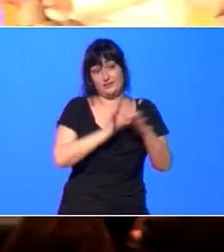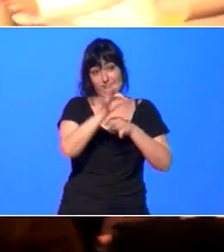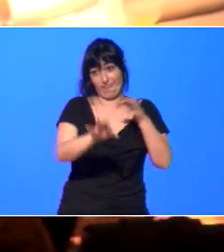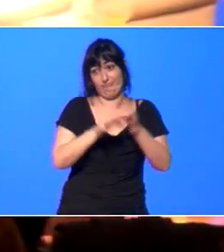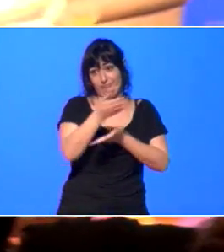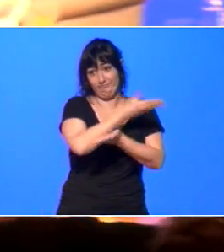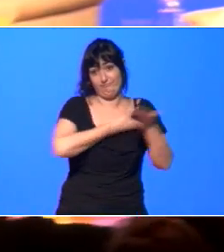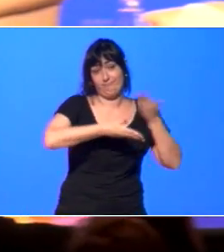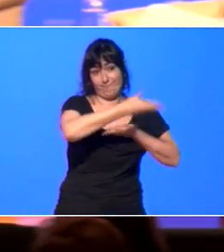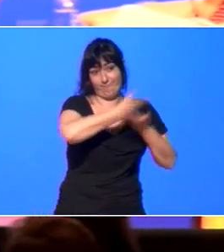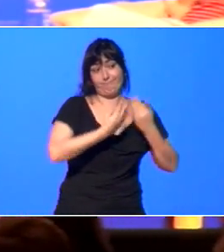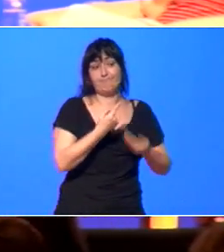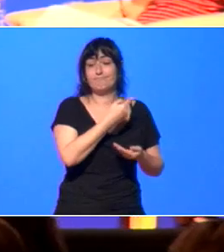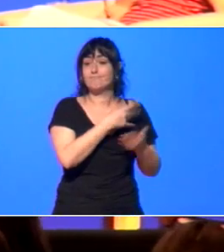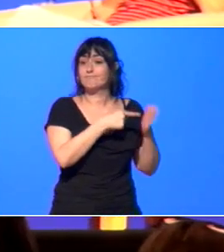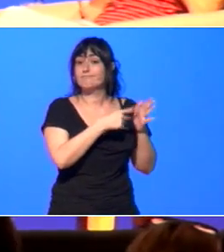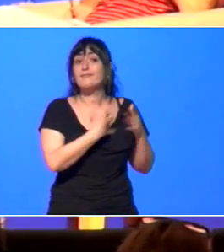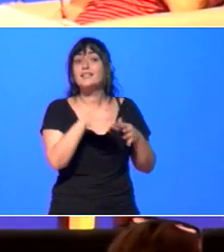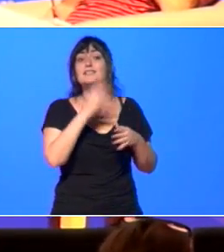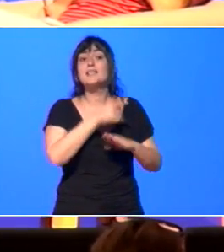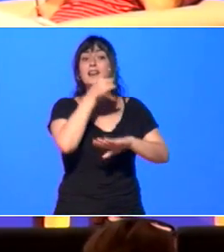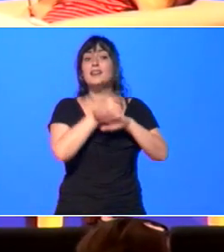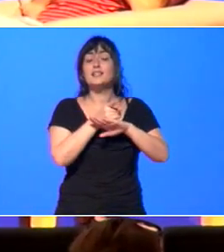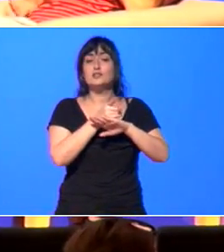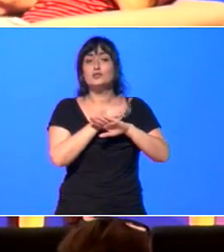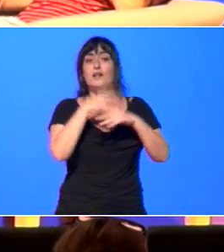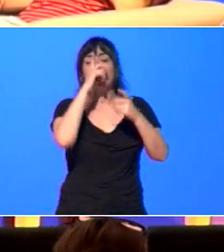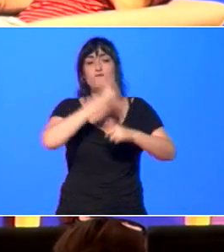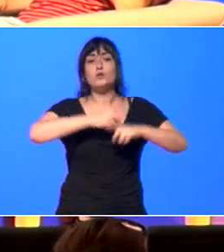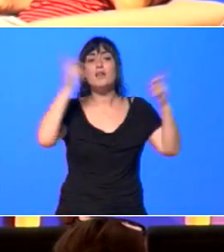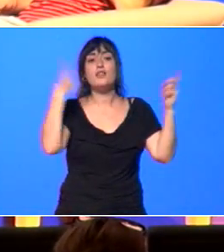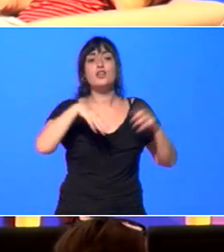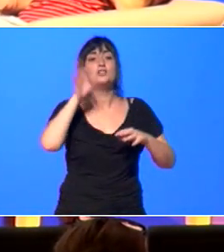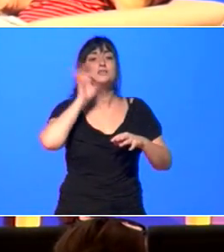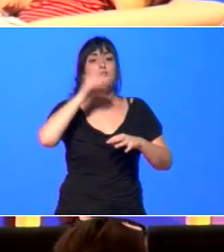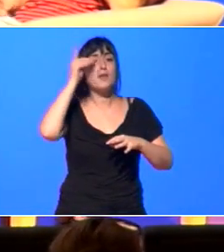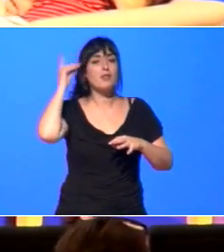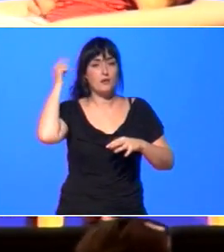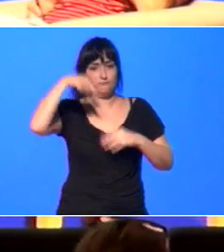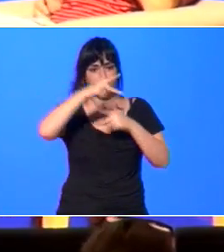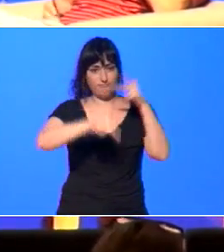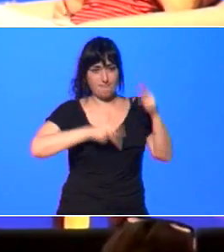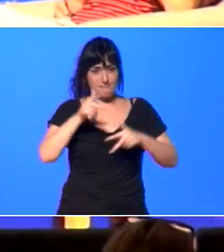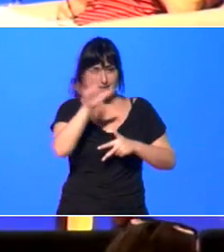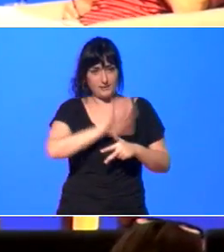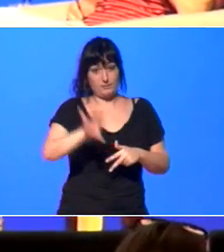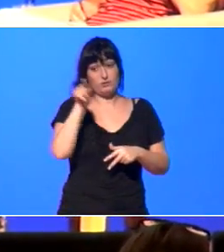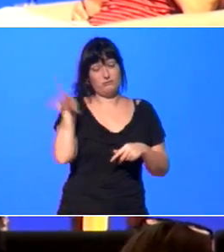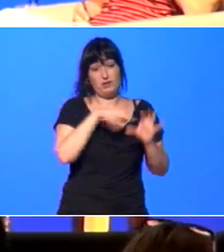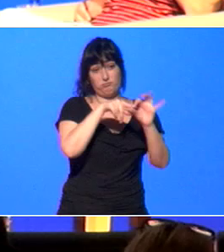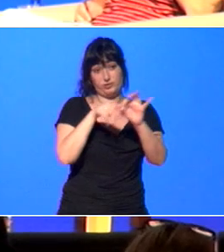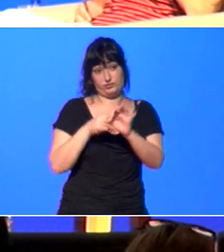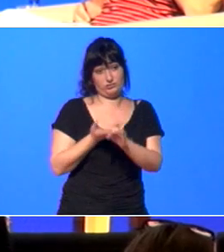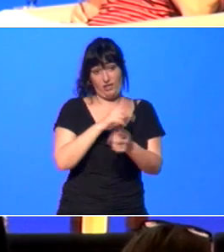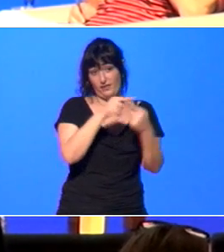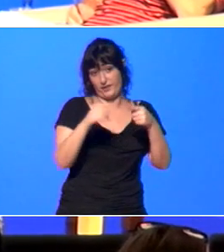Ella es la directora de la Fundación Síndrome de Down del País Vasco, ha ocupado diferentes puestos, ha sido